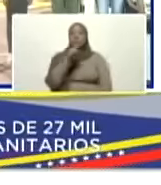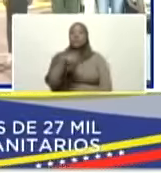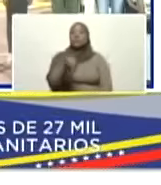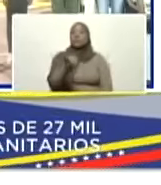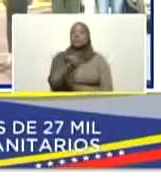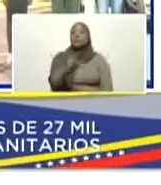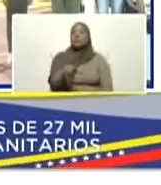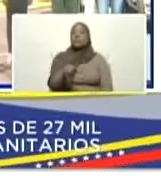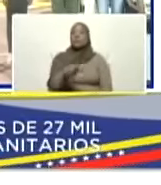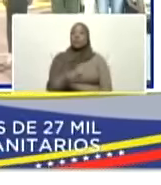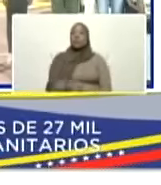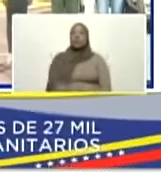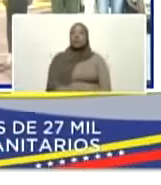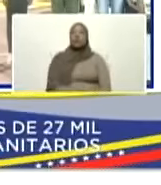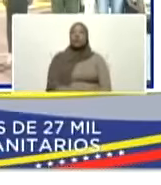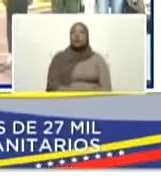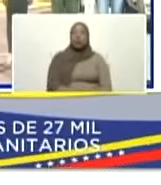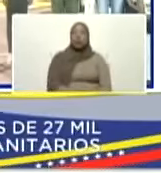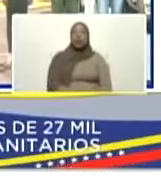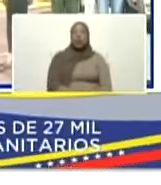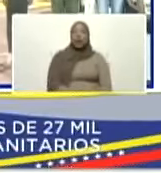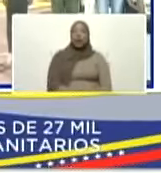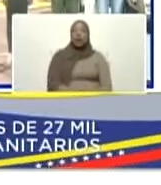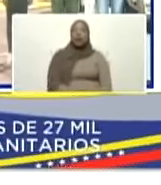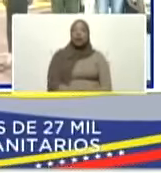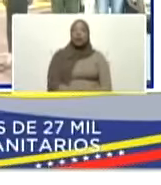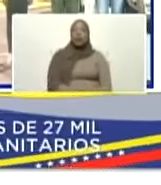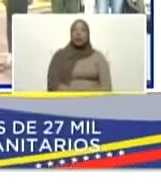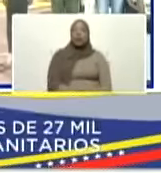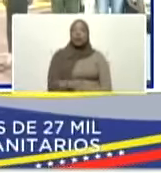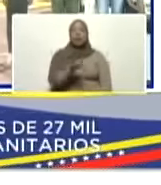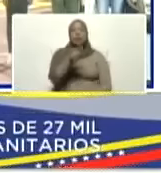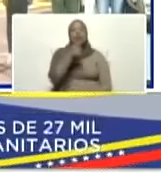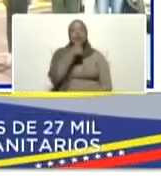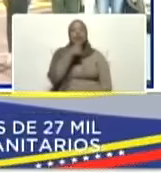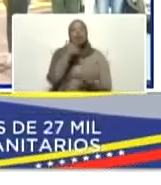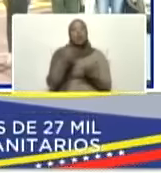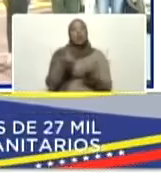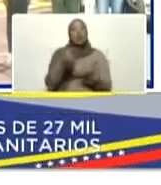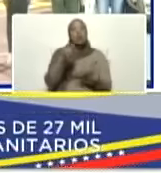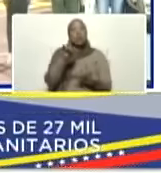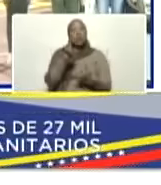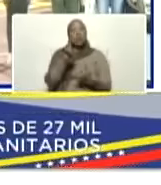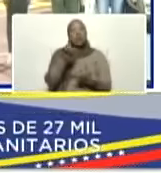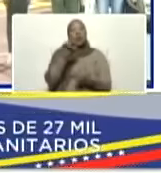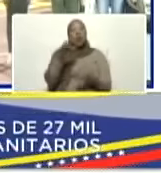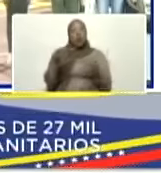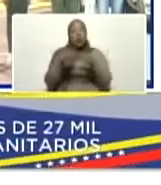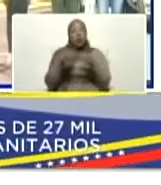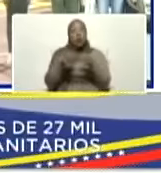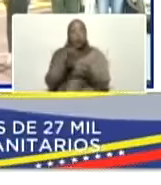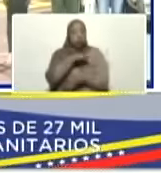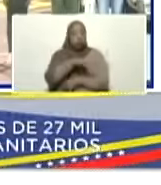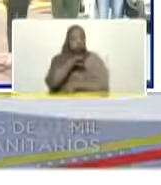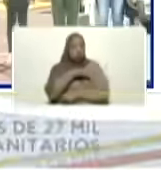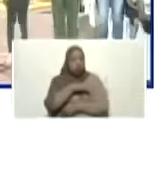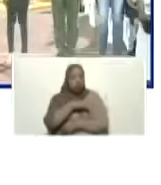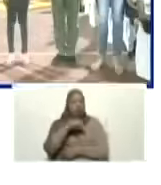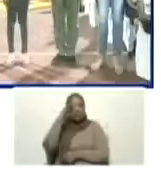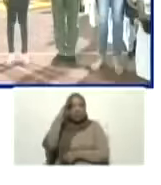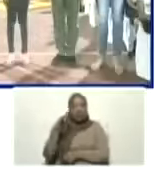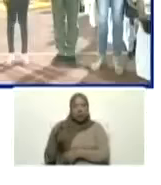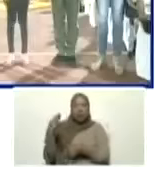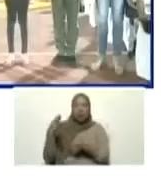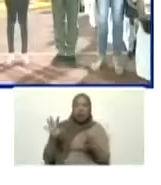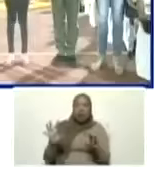¿Qué seríamos sin el 1x10? ¿Qué seríamos sin las bricomiles? Que es unir el poder